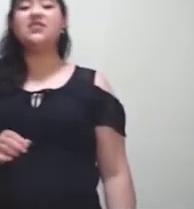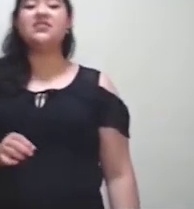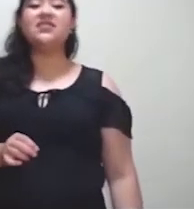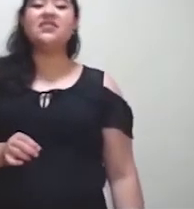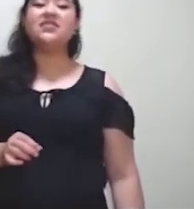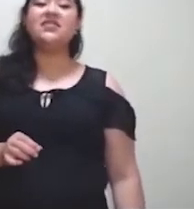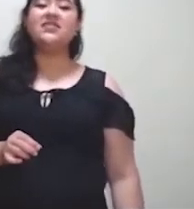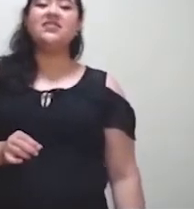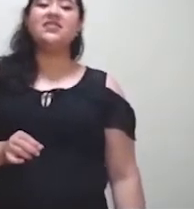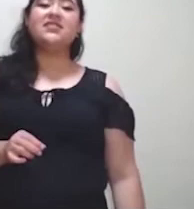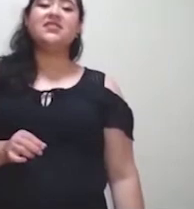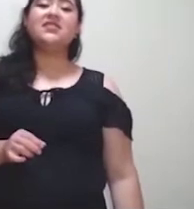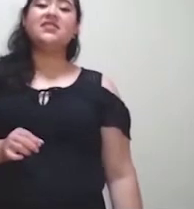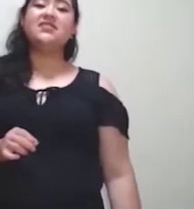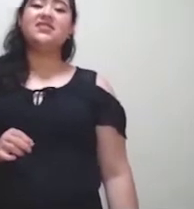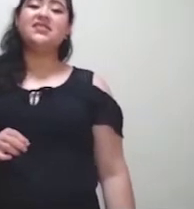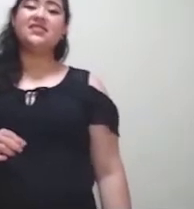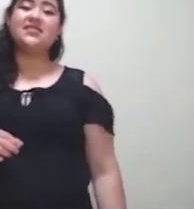y